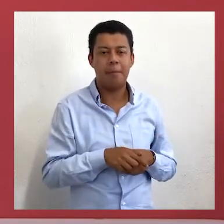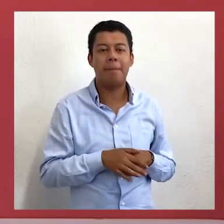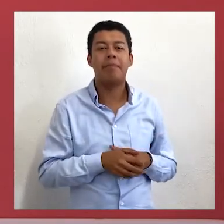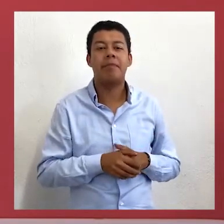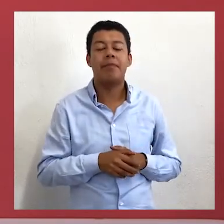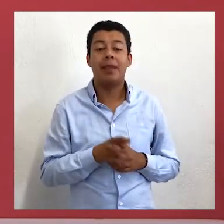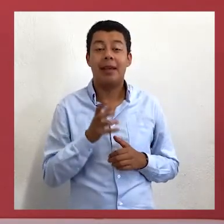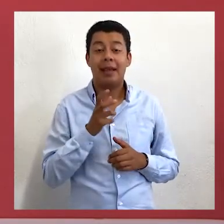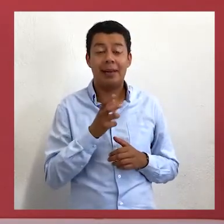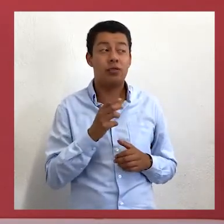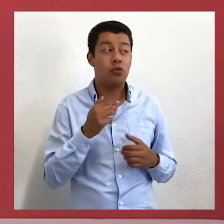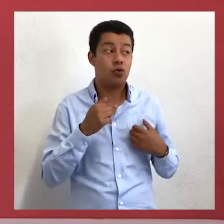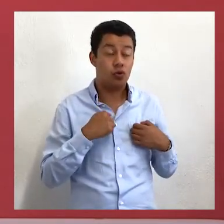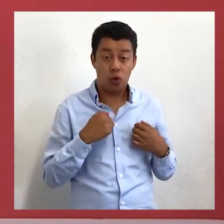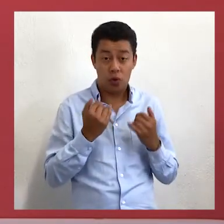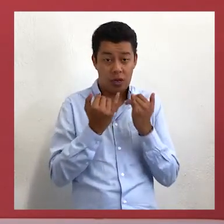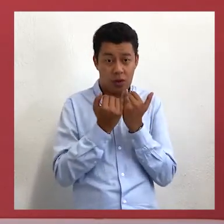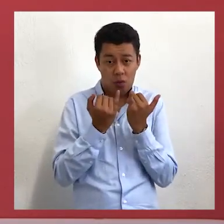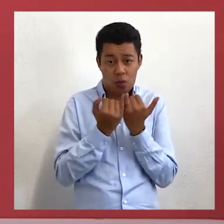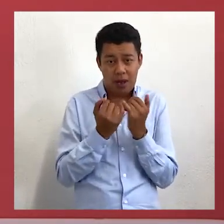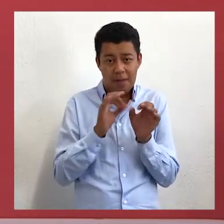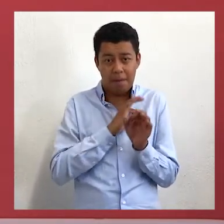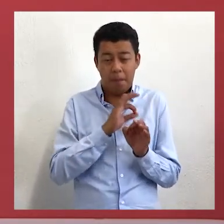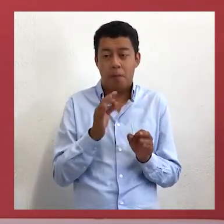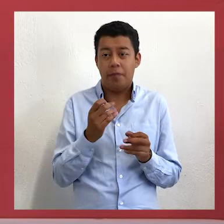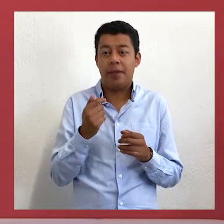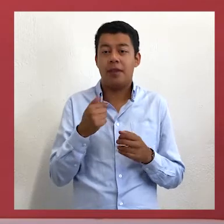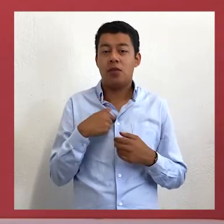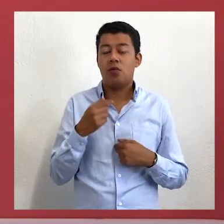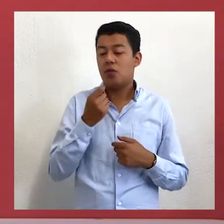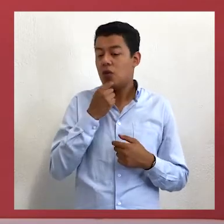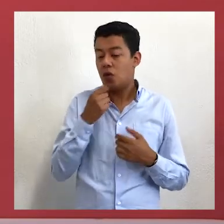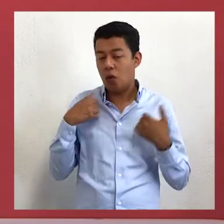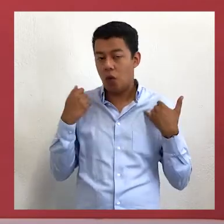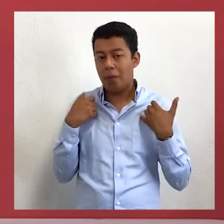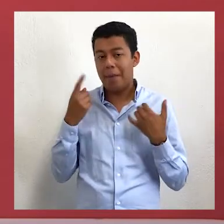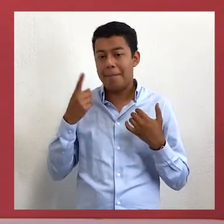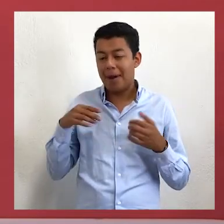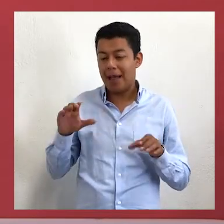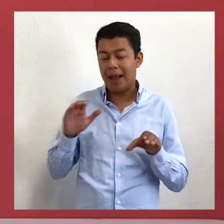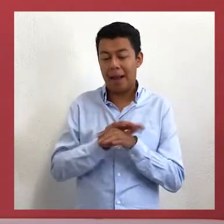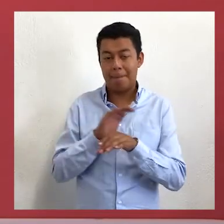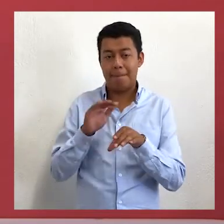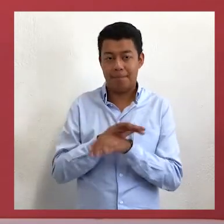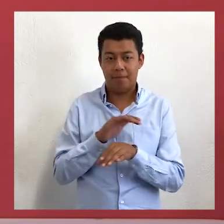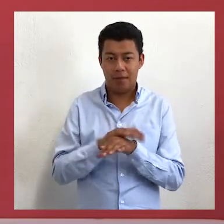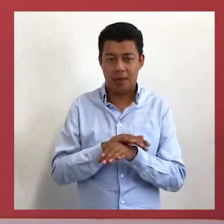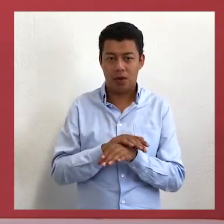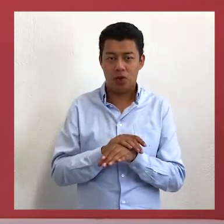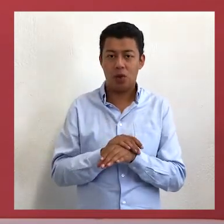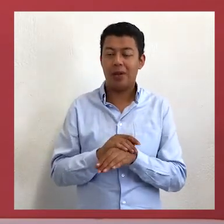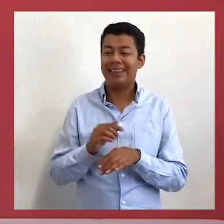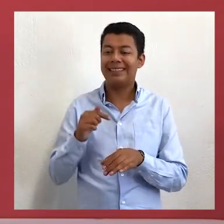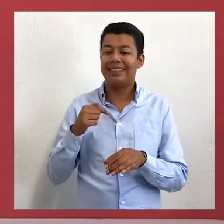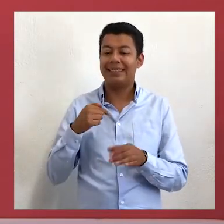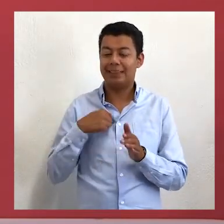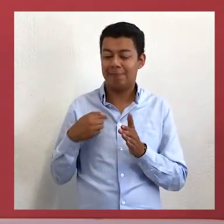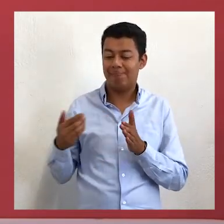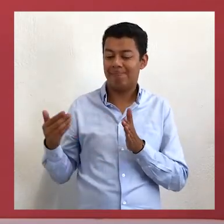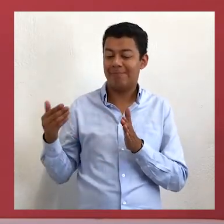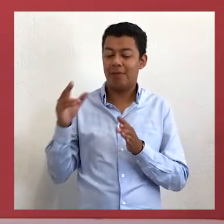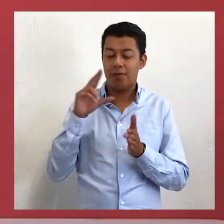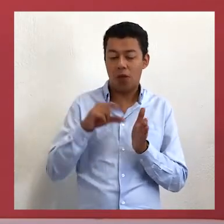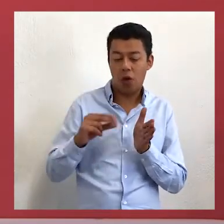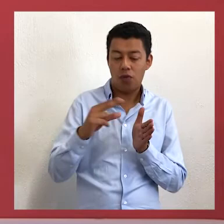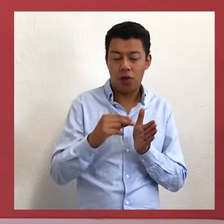yo estaba preparado tanto física como mentalmente para cambiarlas. Y entonces,